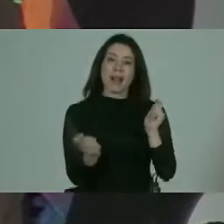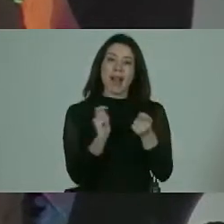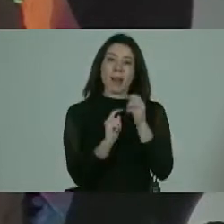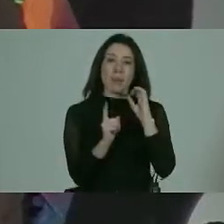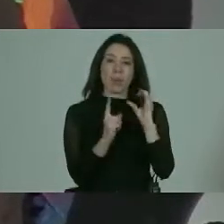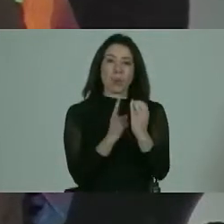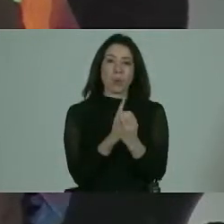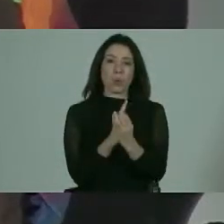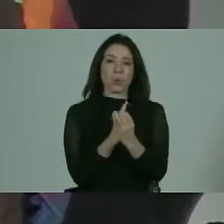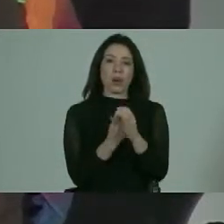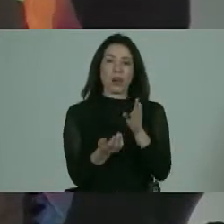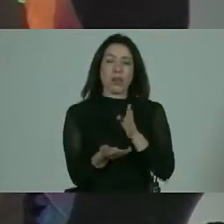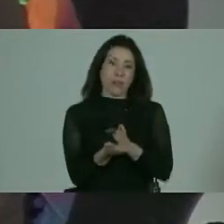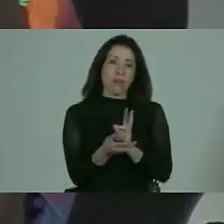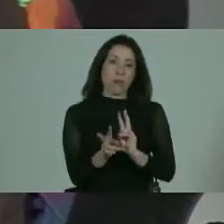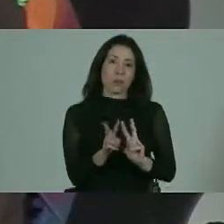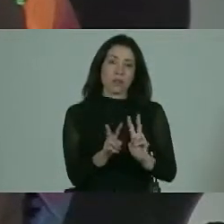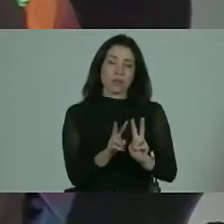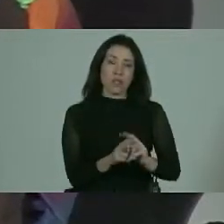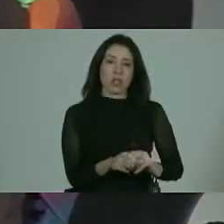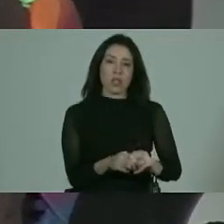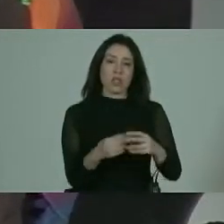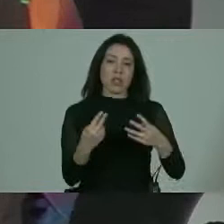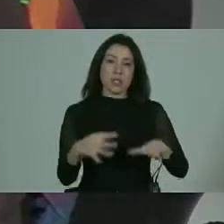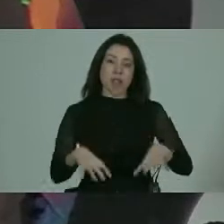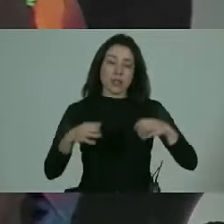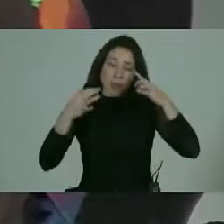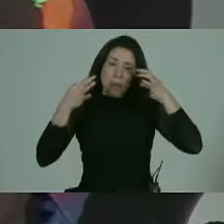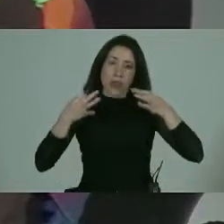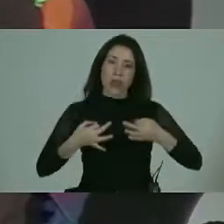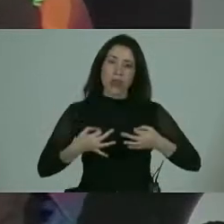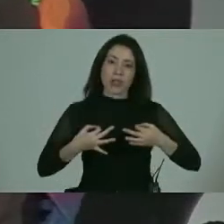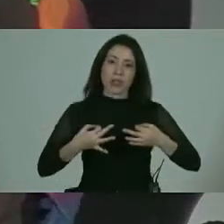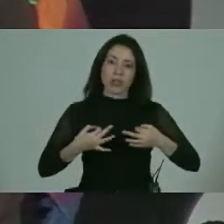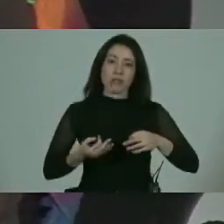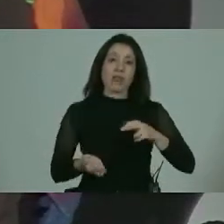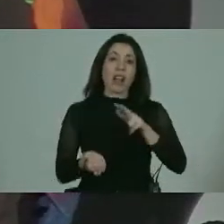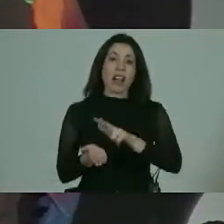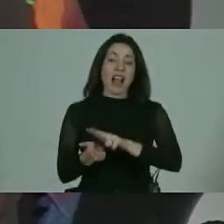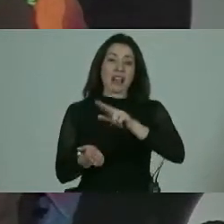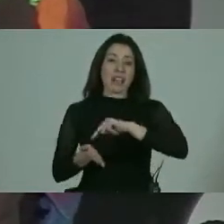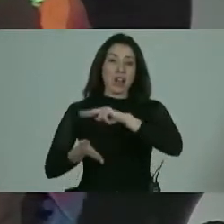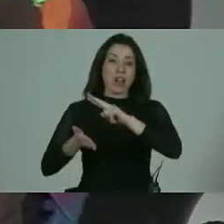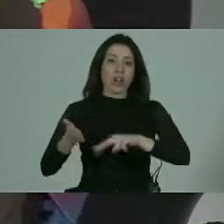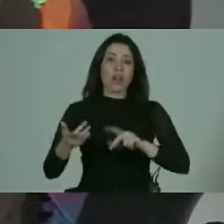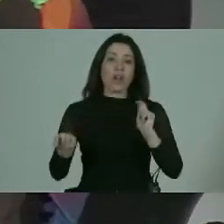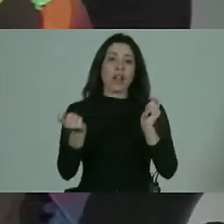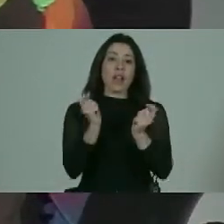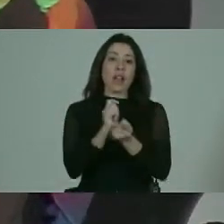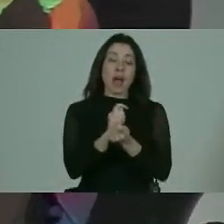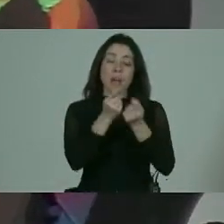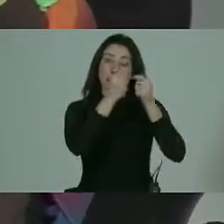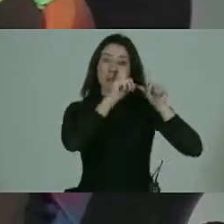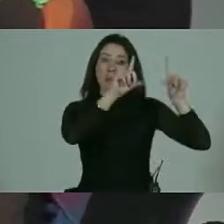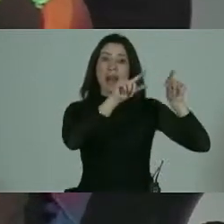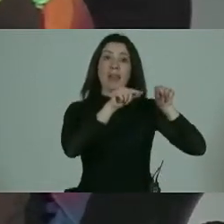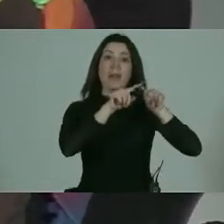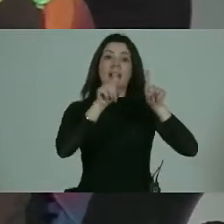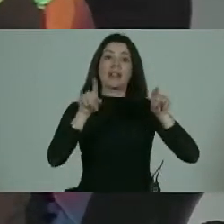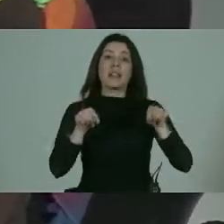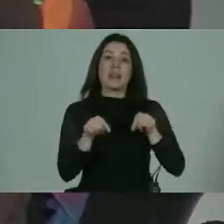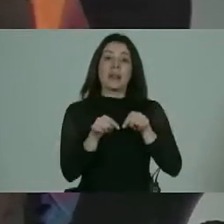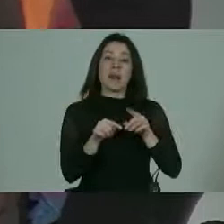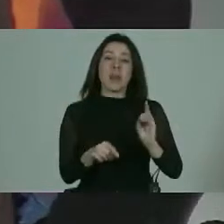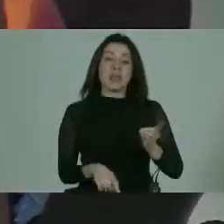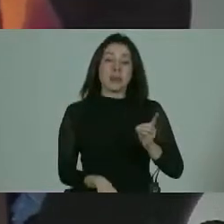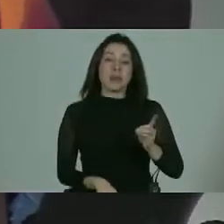cultural tenemos que hacer lo que ya tomamos la decisión de ratificar una convención que nos cambia el paradigma respecto a las personas con discapacidad